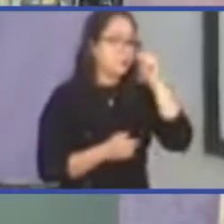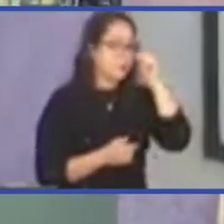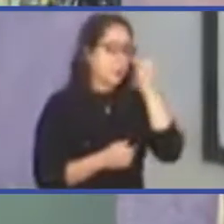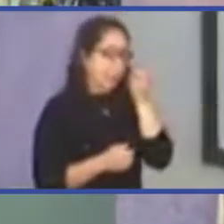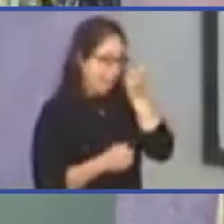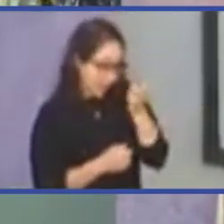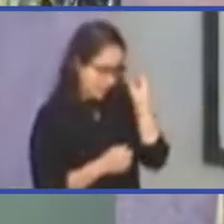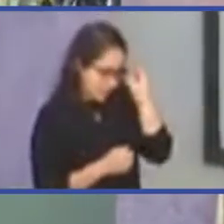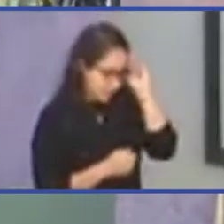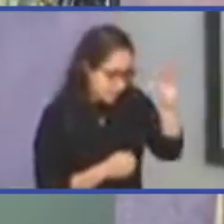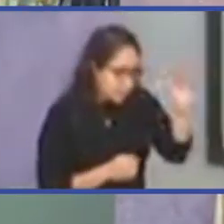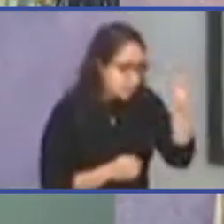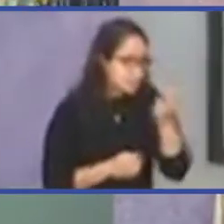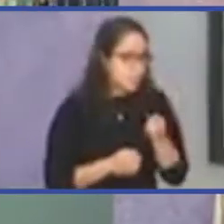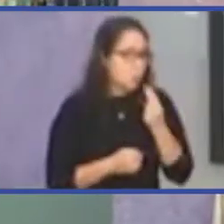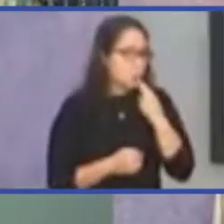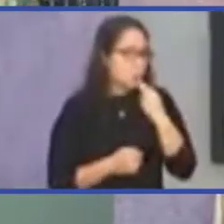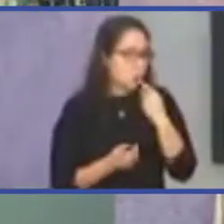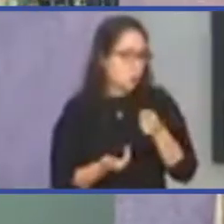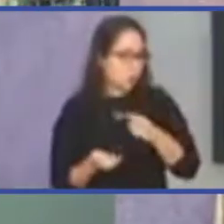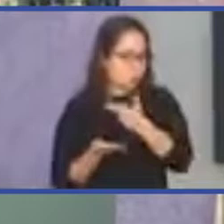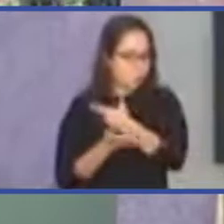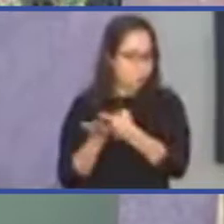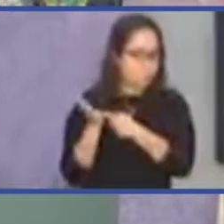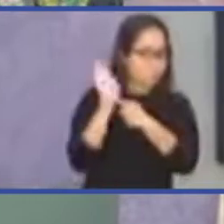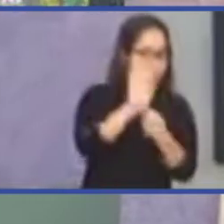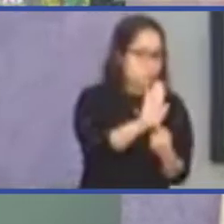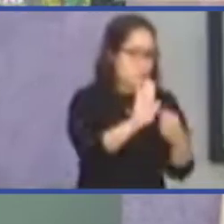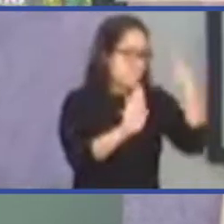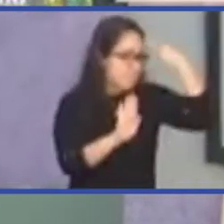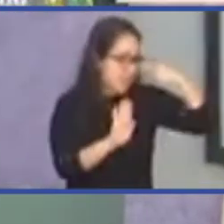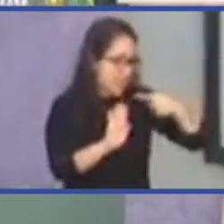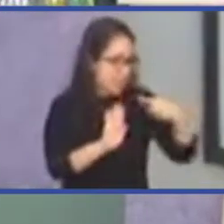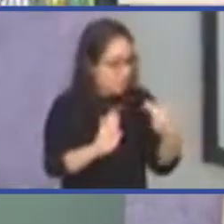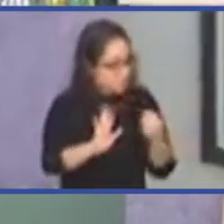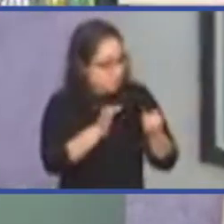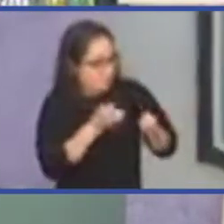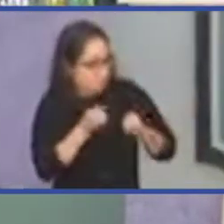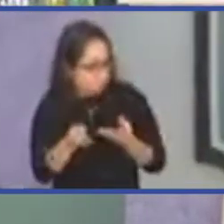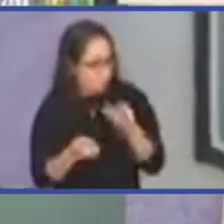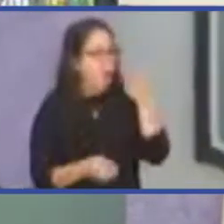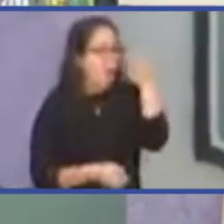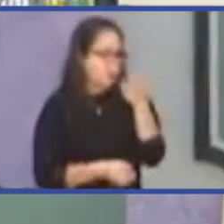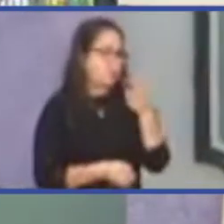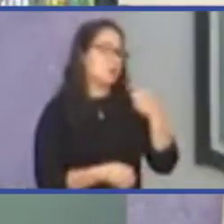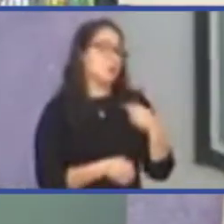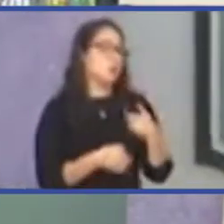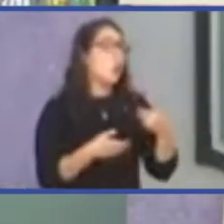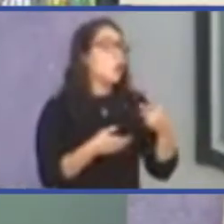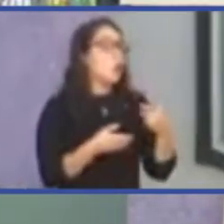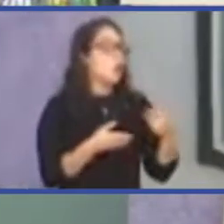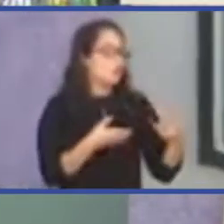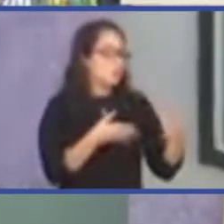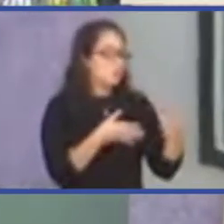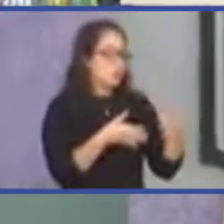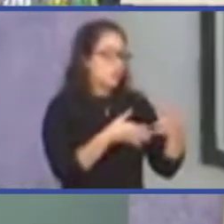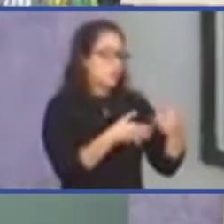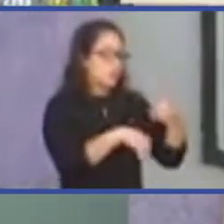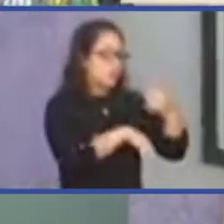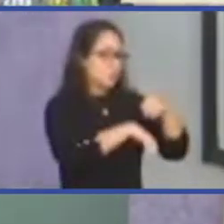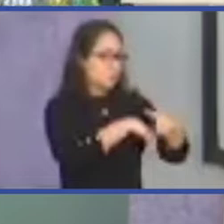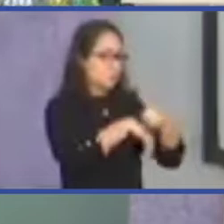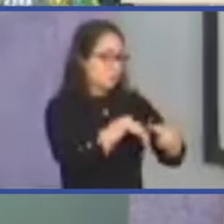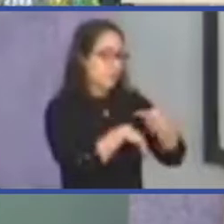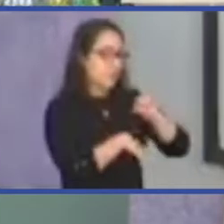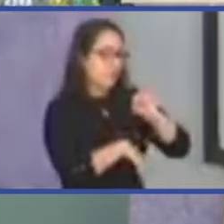este símbolo para darle nombre a estos conjuntos infinitos y este símbolo se llama Aleph